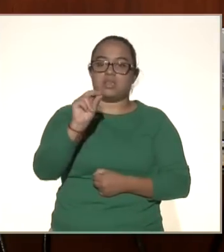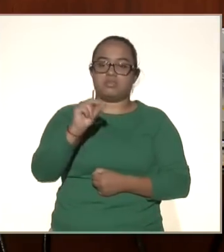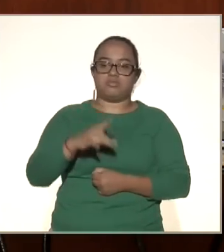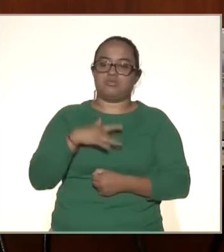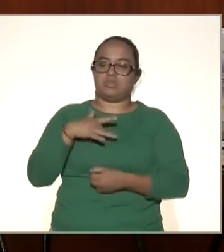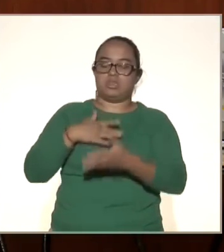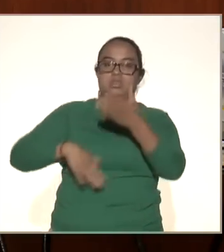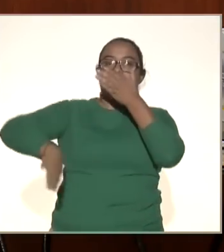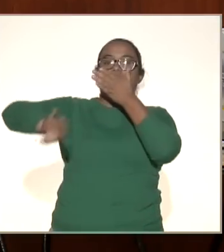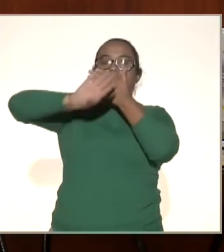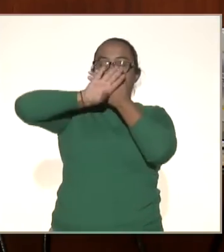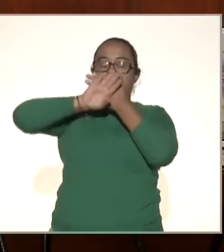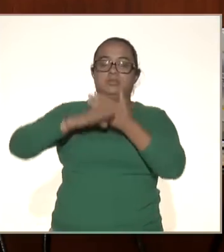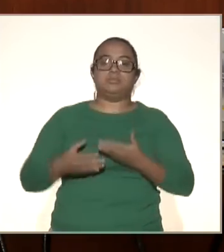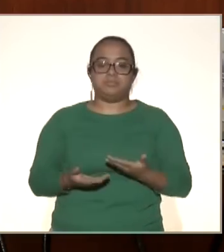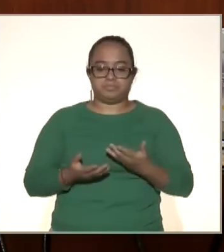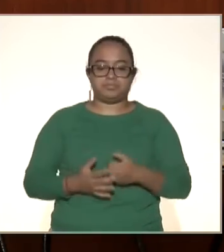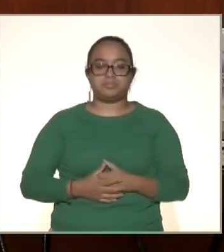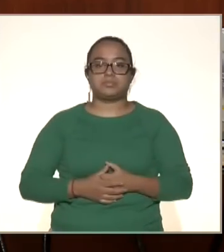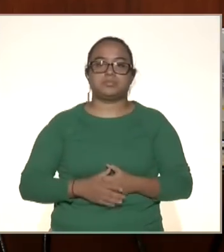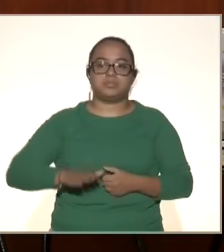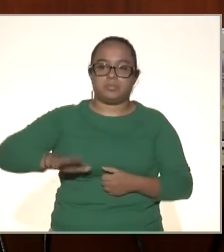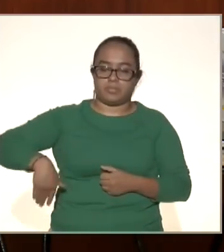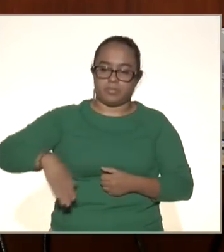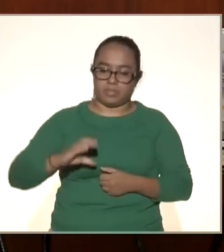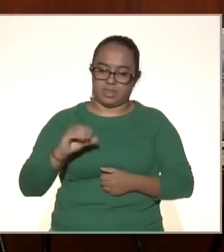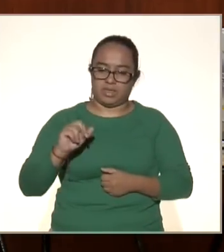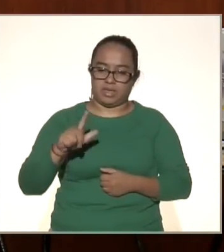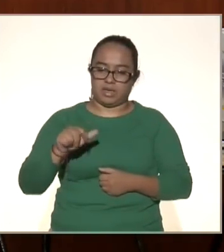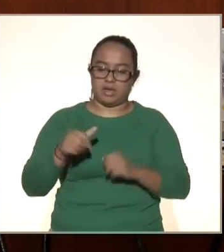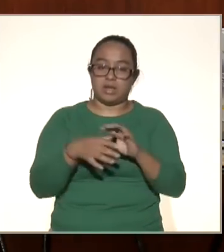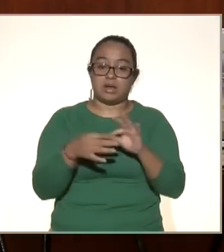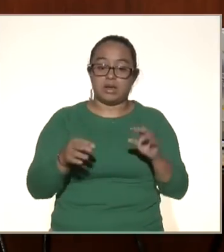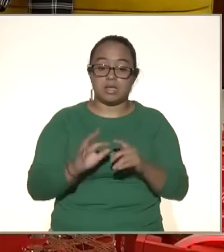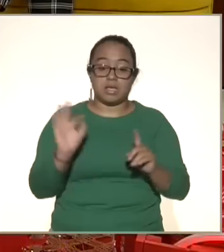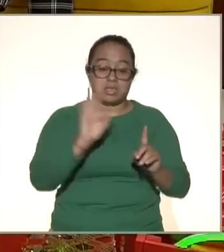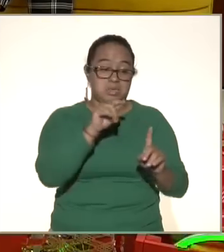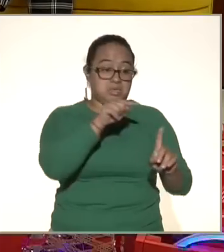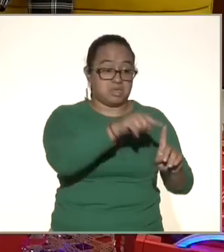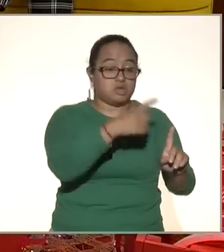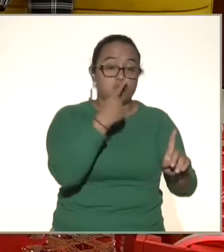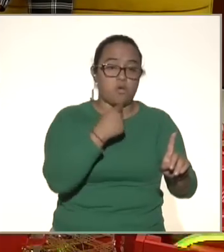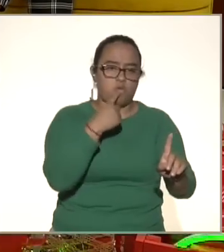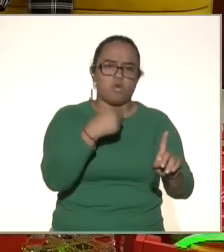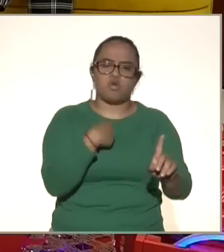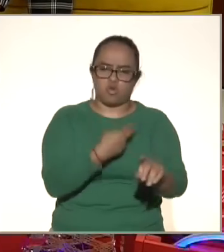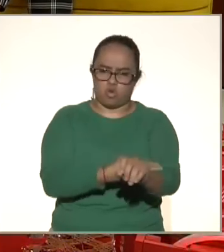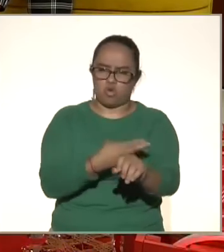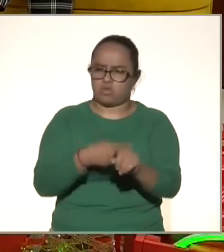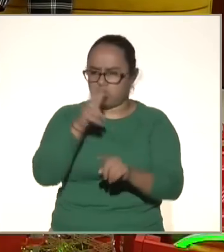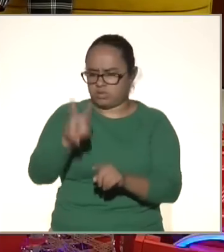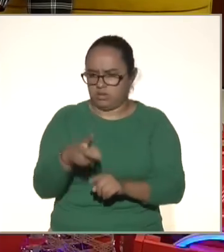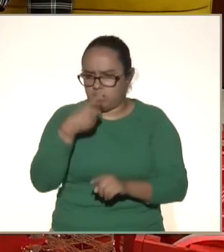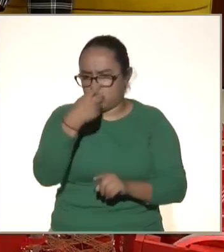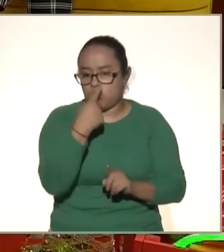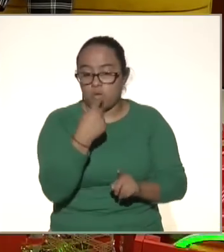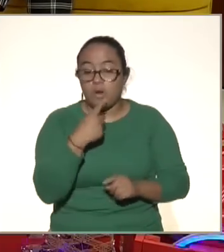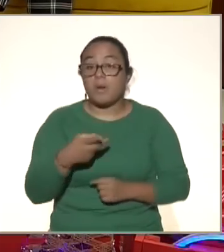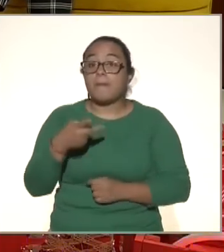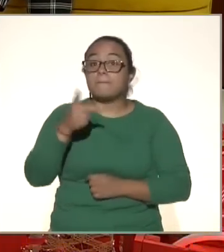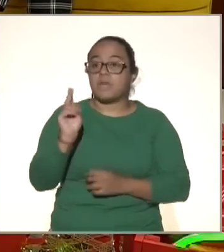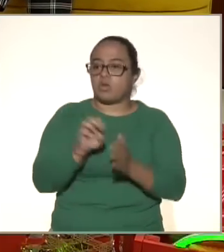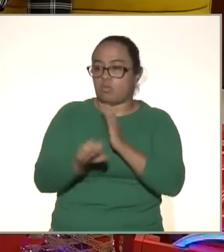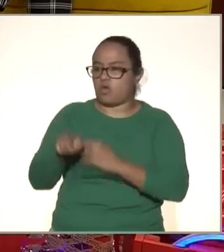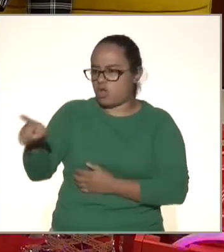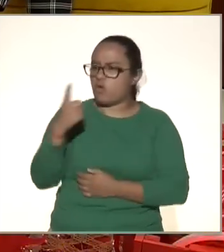agredidos. Como bien decía Carla, si yo digo esto es rojo, estoy siendo honesta, ¿no? Pero si yo digo esto es rojo y